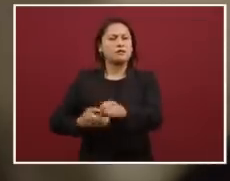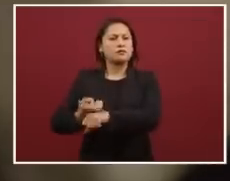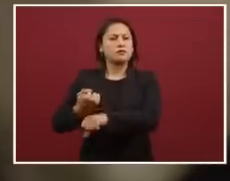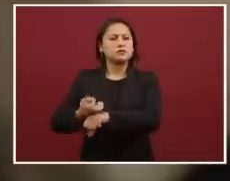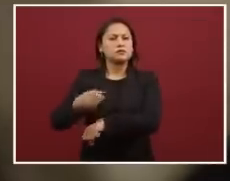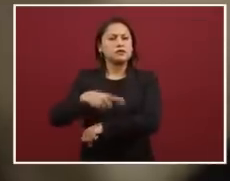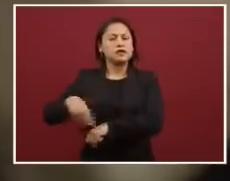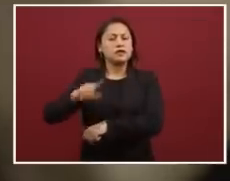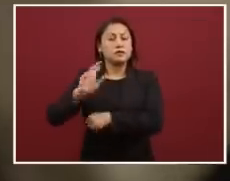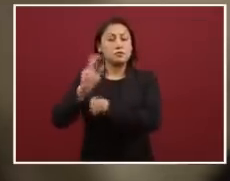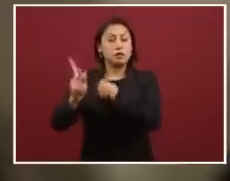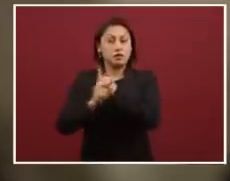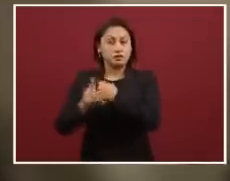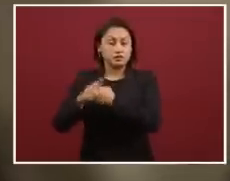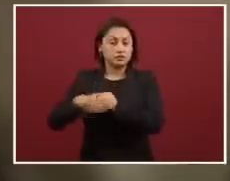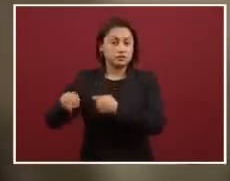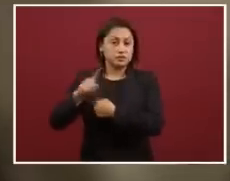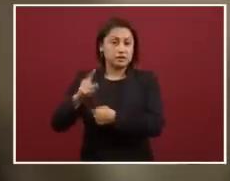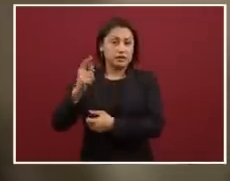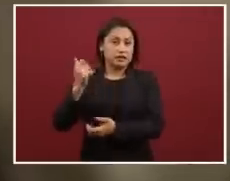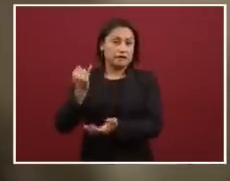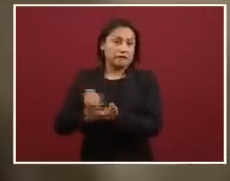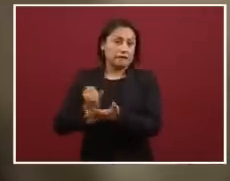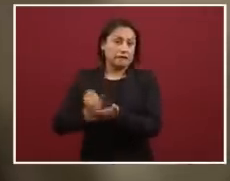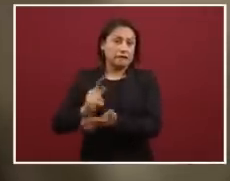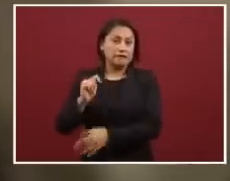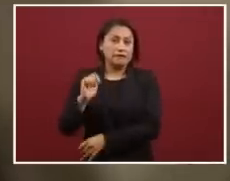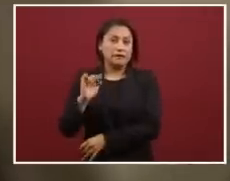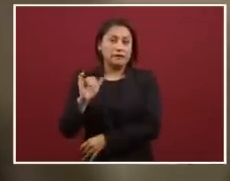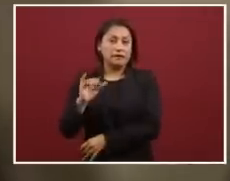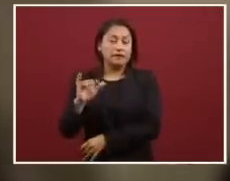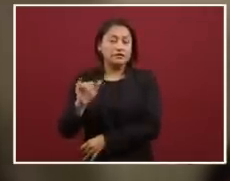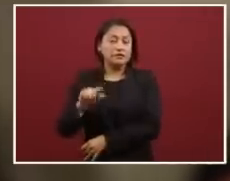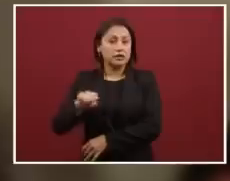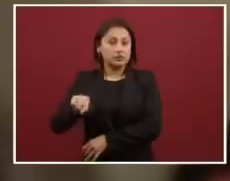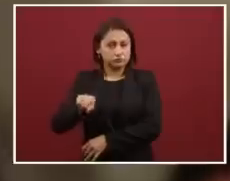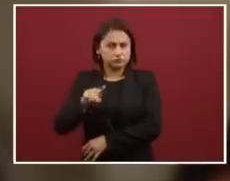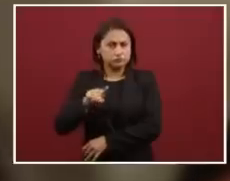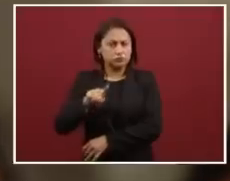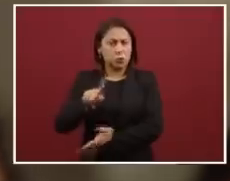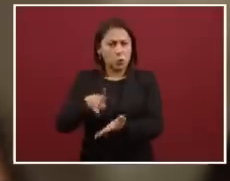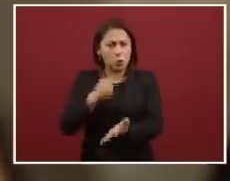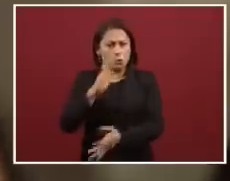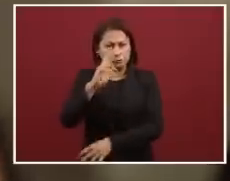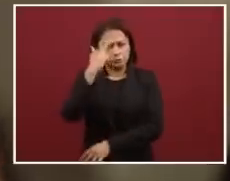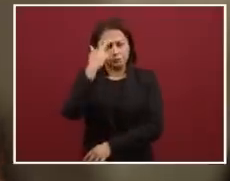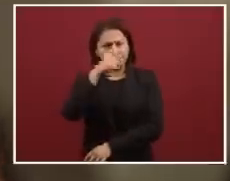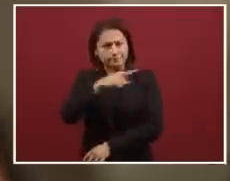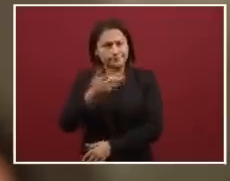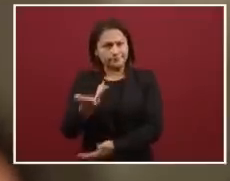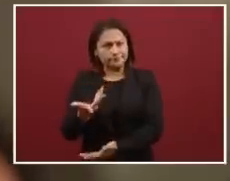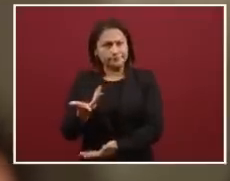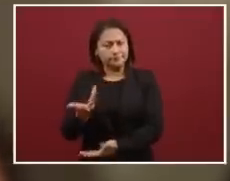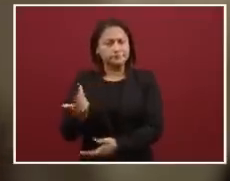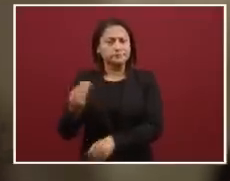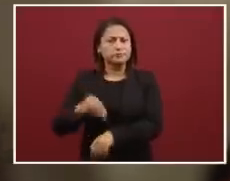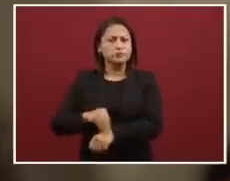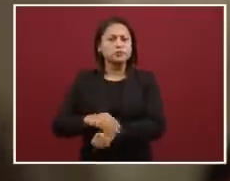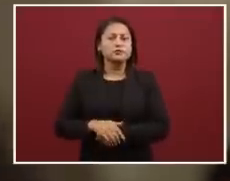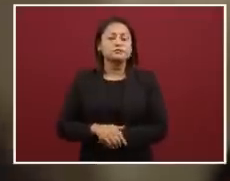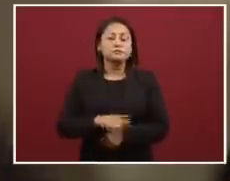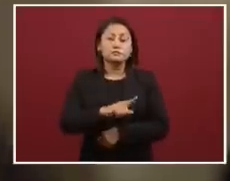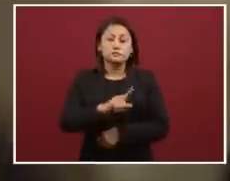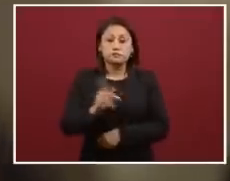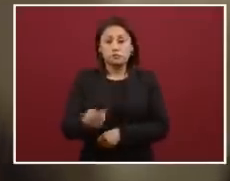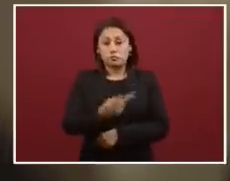vehículos afiliados pagarían tenencia. Y también, pues por último, aprovechando, su opinión, tenemos más de 7 días en la